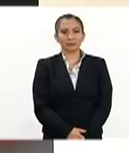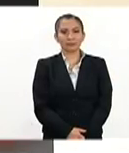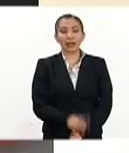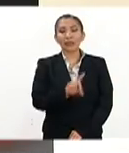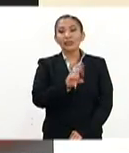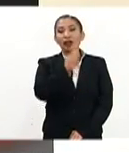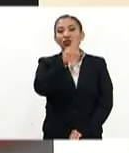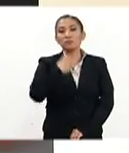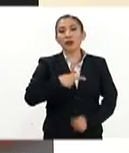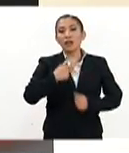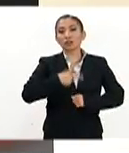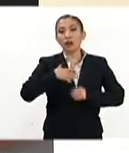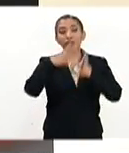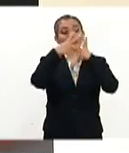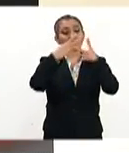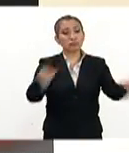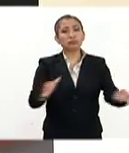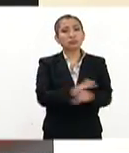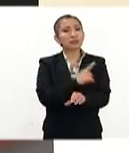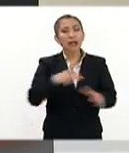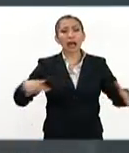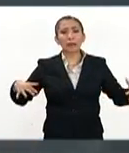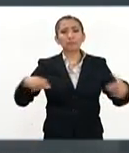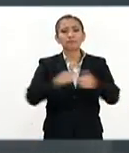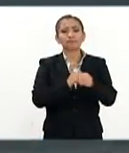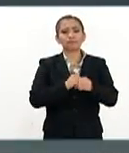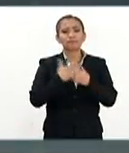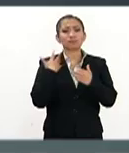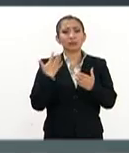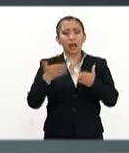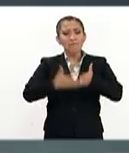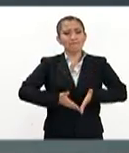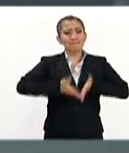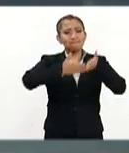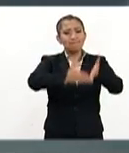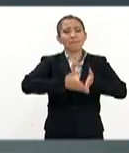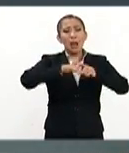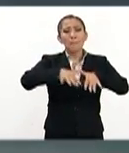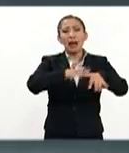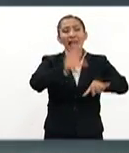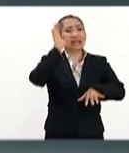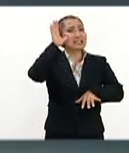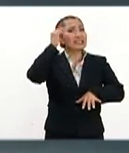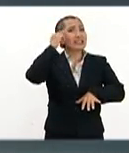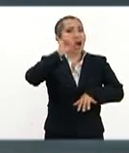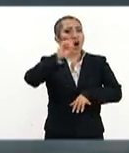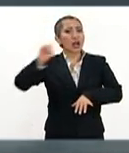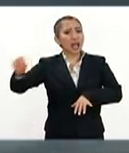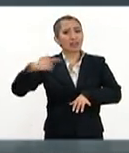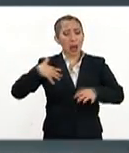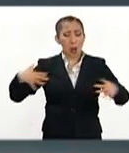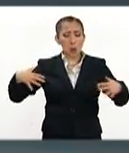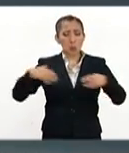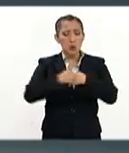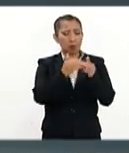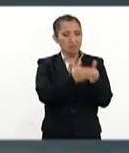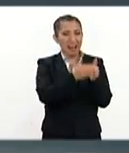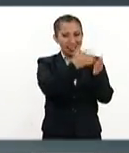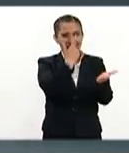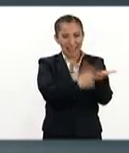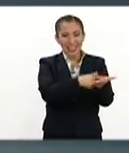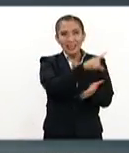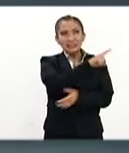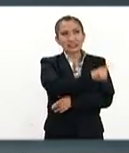32 personas se encuentran desaparecidas tras el choque de un carguero y un buque petrolero en el mar de China Oriental. Tras la colisión, el buque que